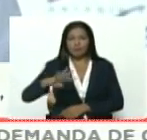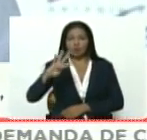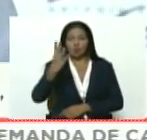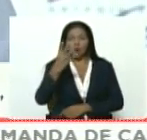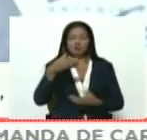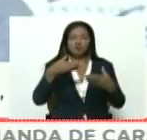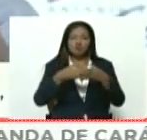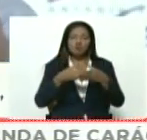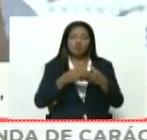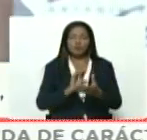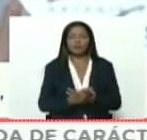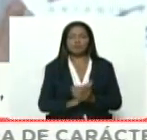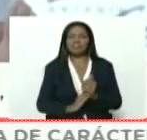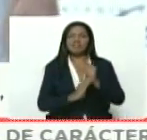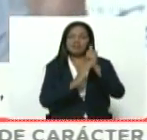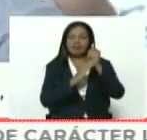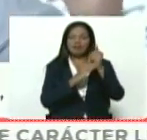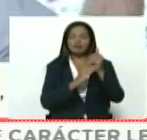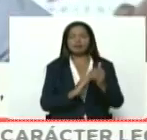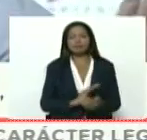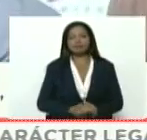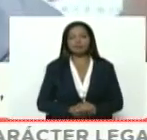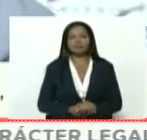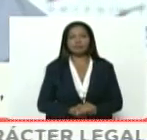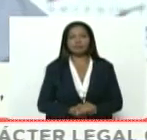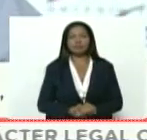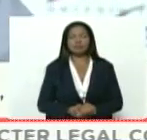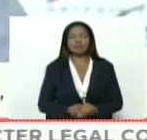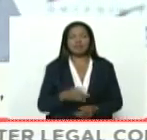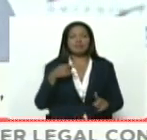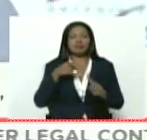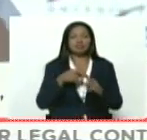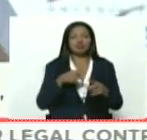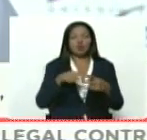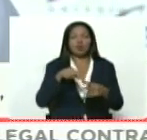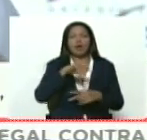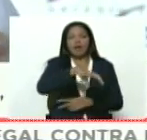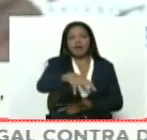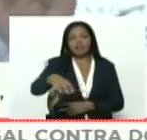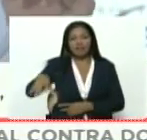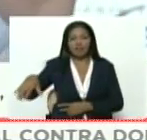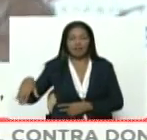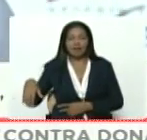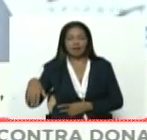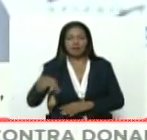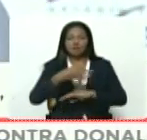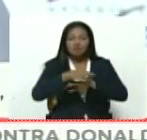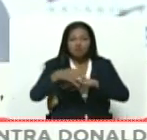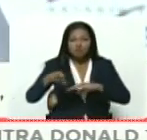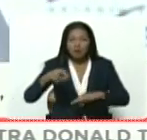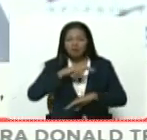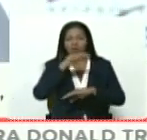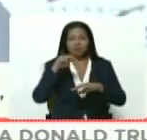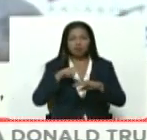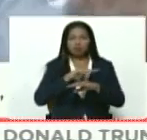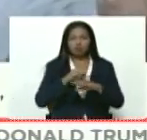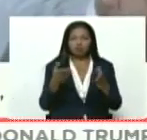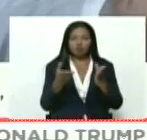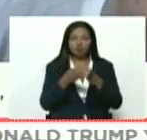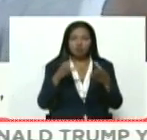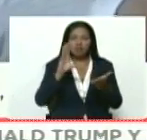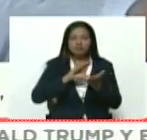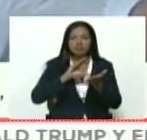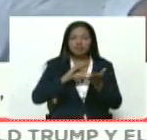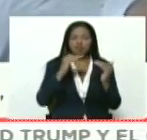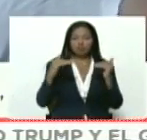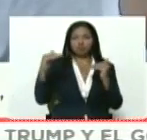el liderazgo de dirección, dirección municipal, estatal y nacional. Para eso hemos creado el Centro de Altos Estudios.